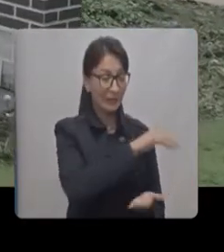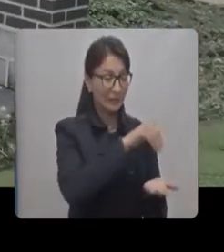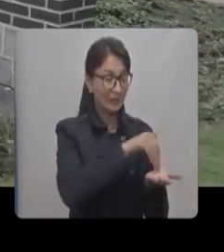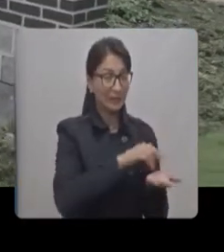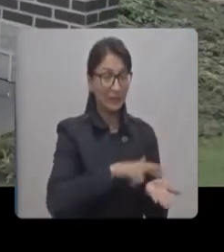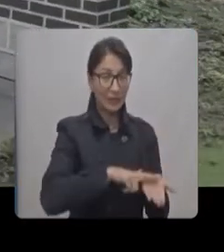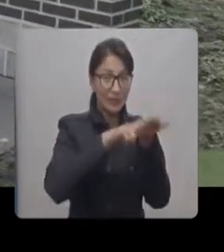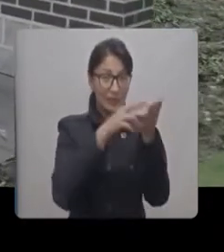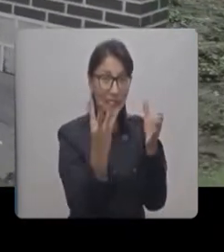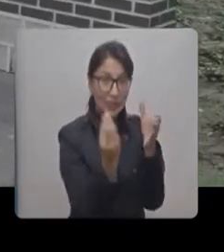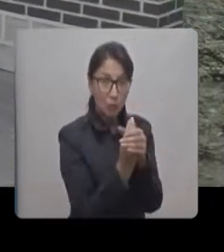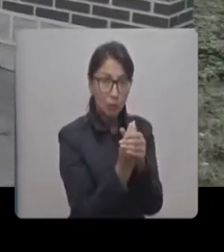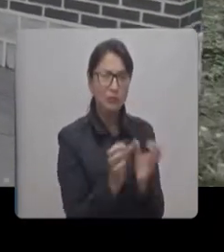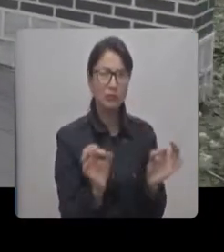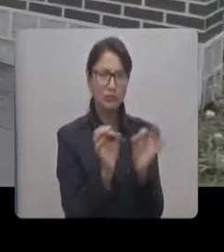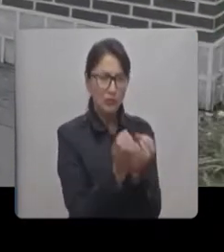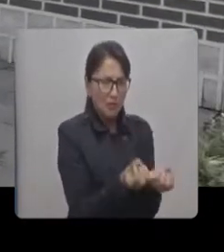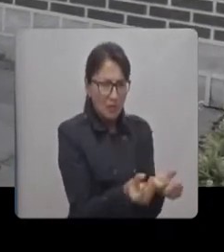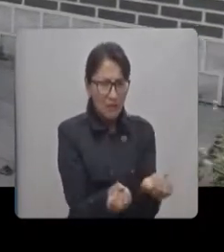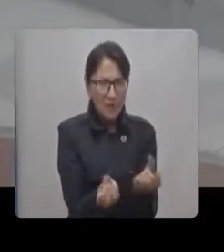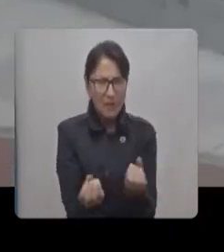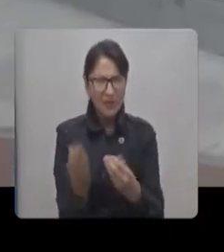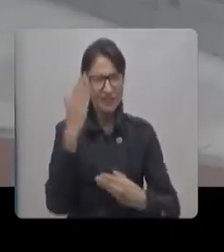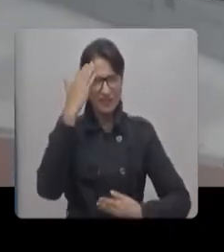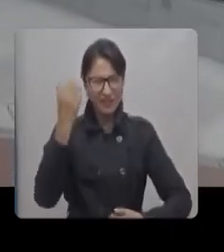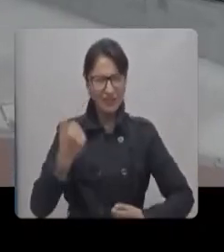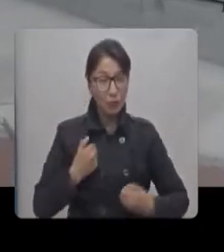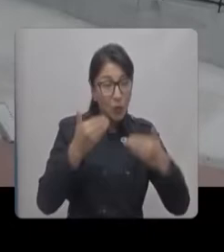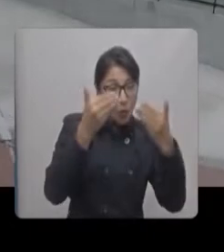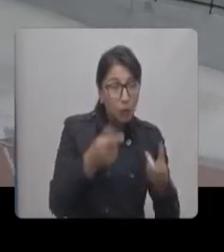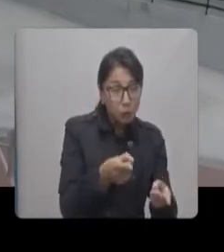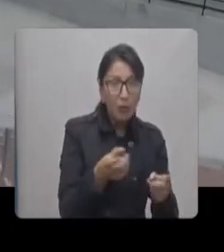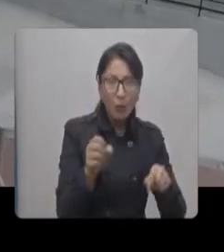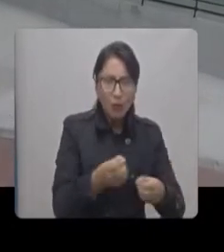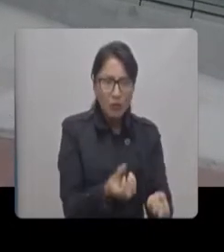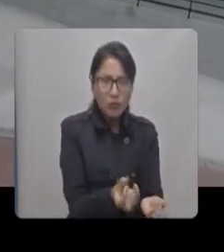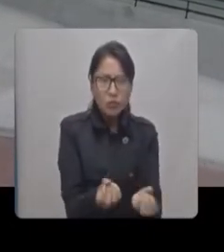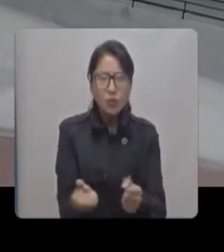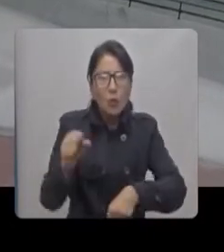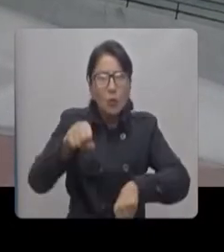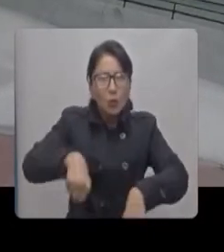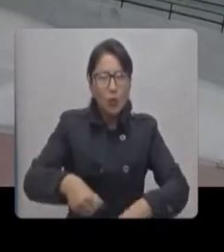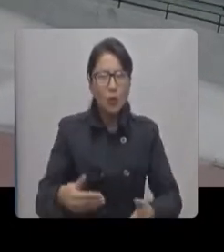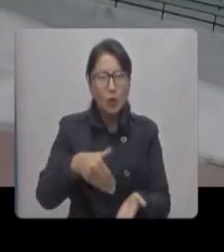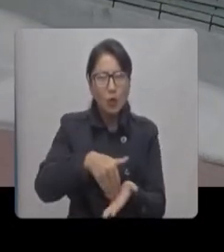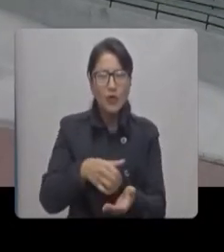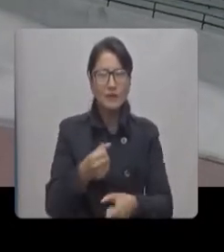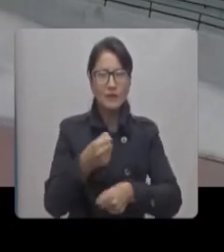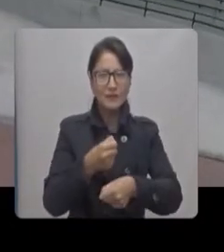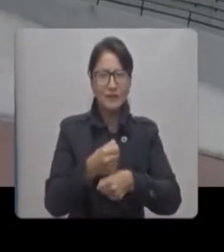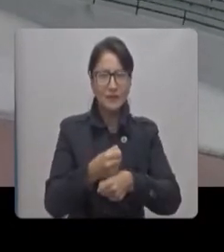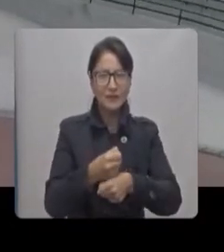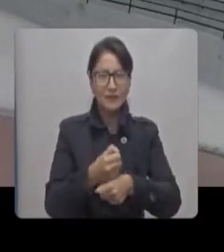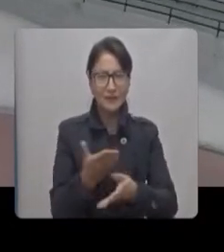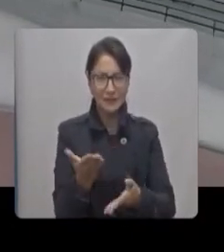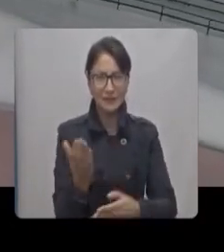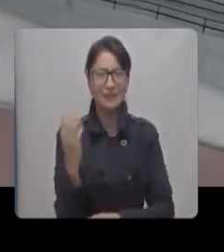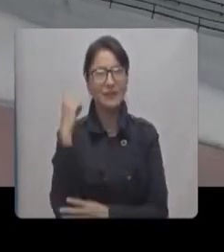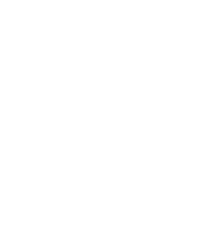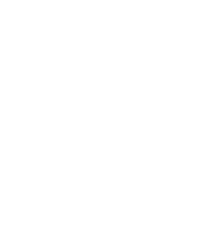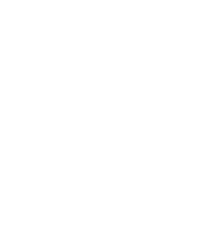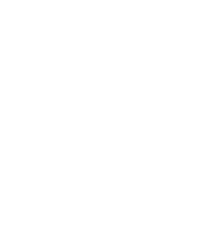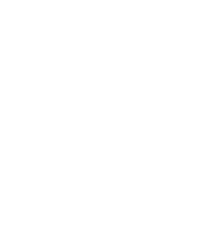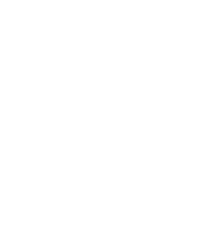como centro de rehabilitación inclusiva brindamos a los miembros de la fuerza pública con discapacidad la posibilidad de volver a la vida productiva en